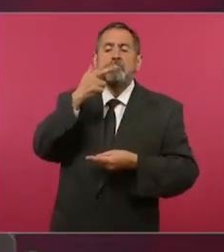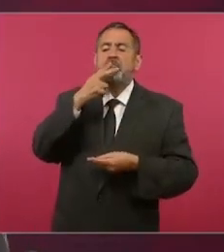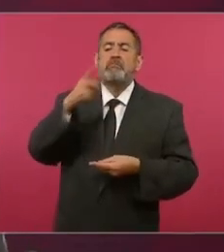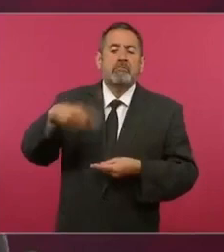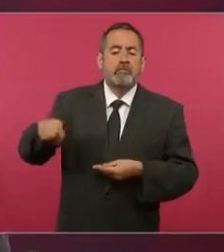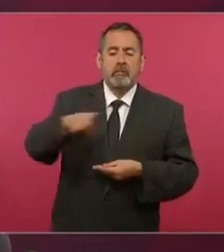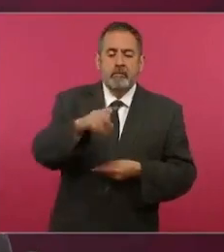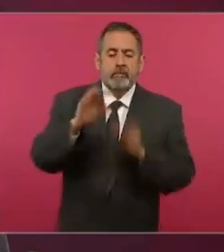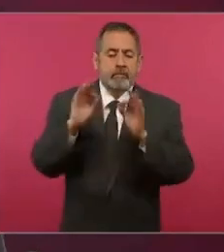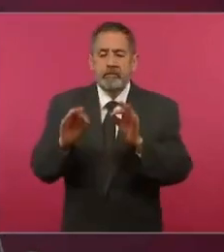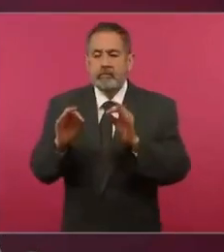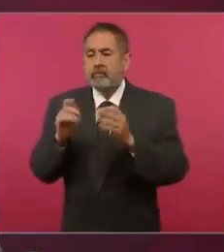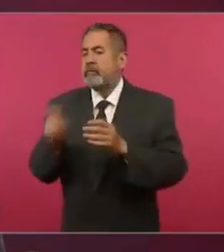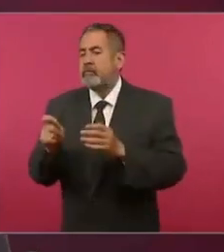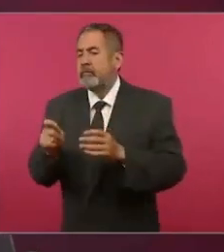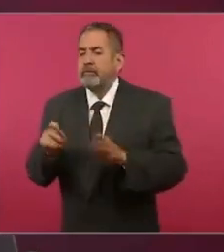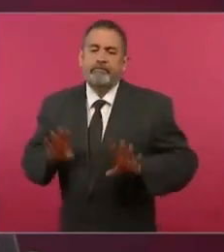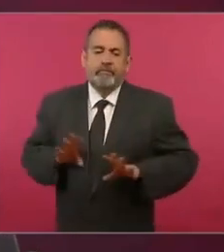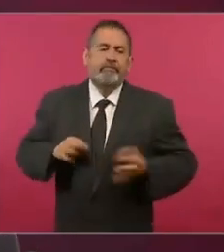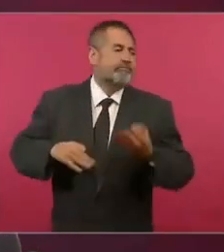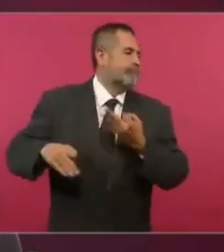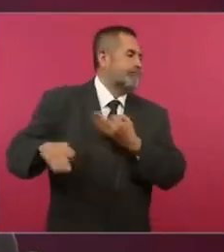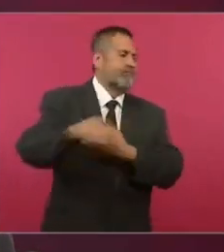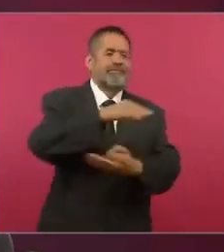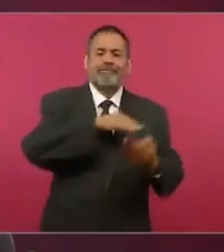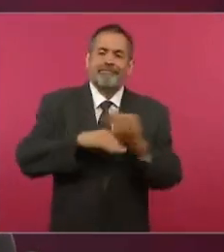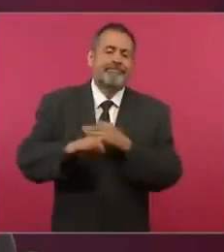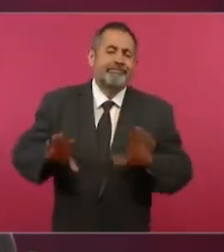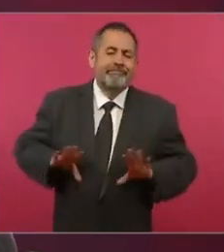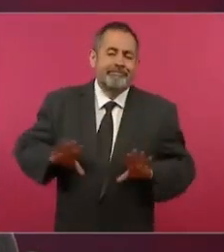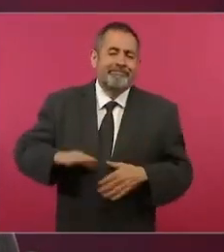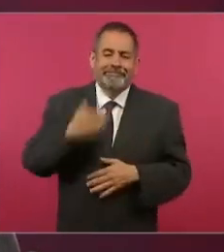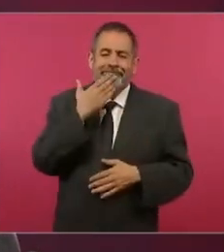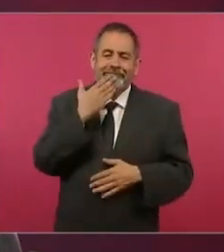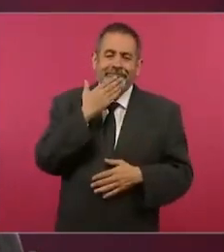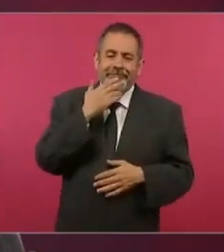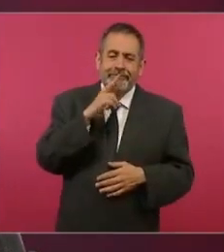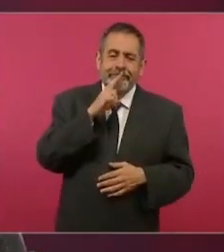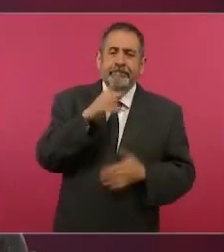y nos va bien a todos.